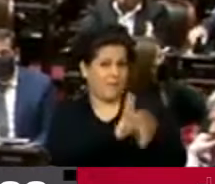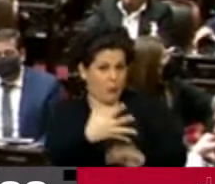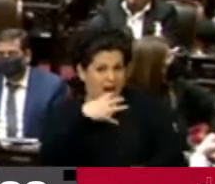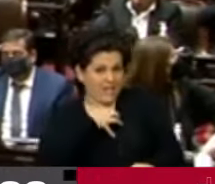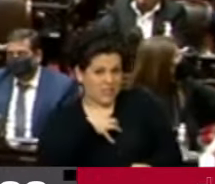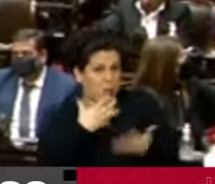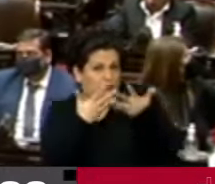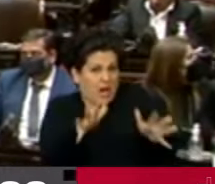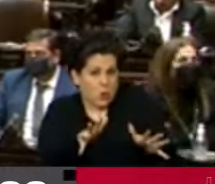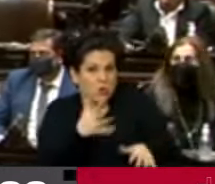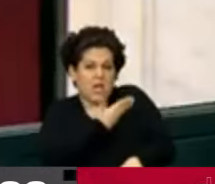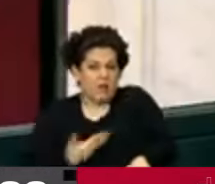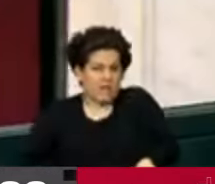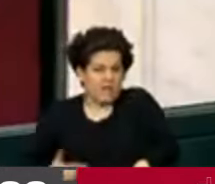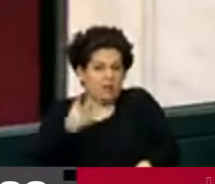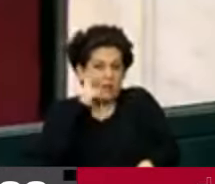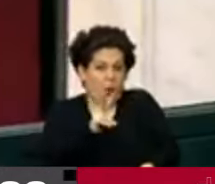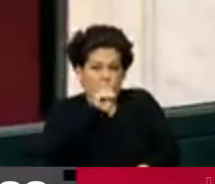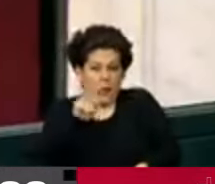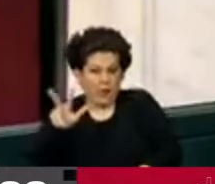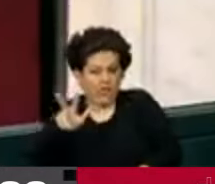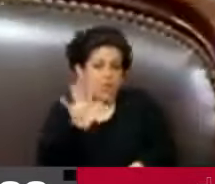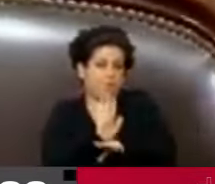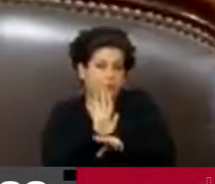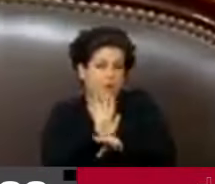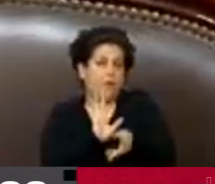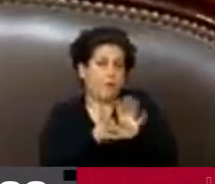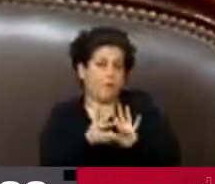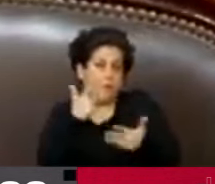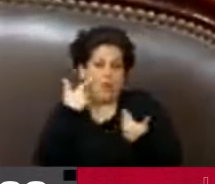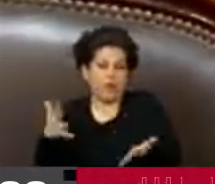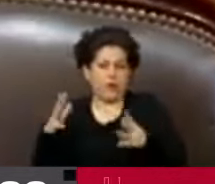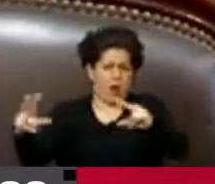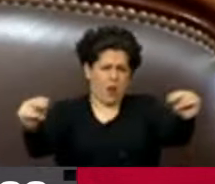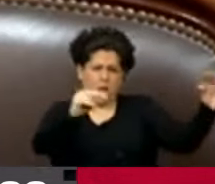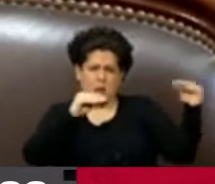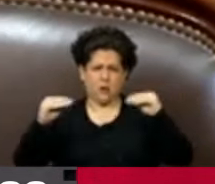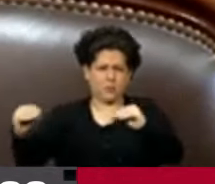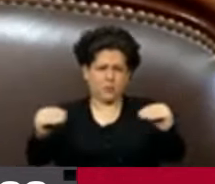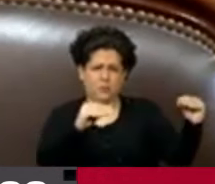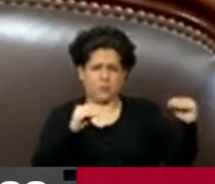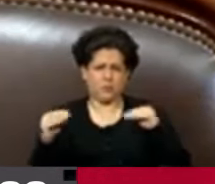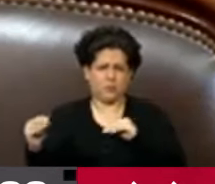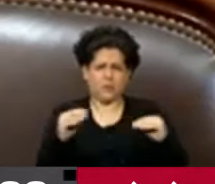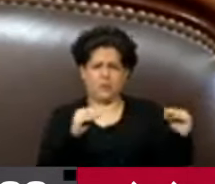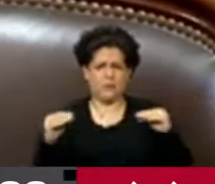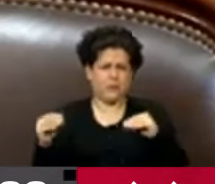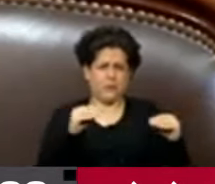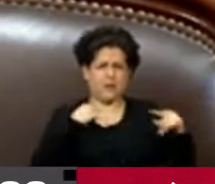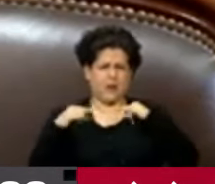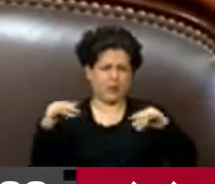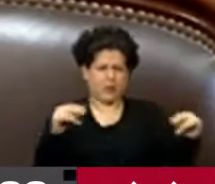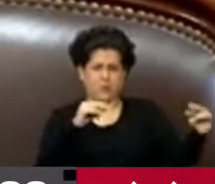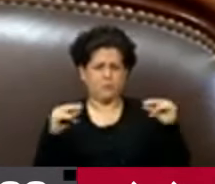poner a la Argentina... Silencio, por favor. Silencio, por favor. Sería... Termine, diputado, gracias.